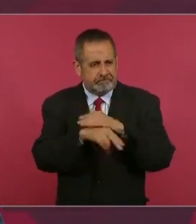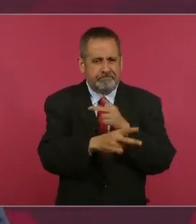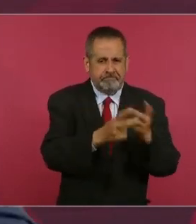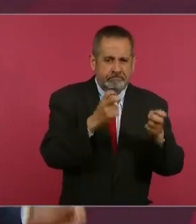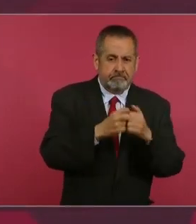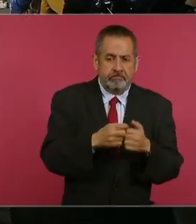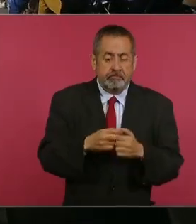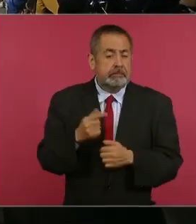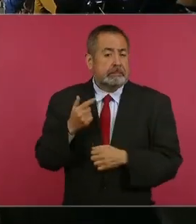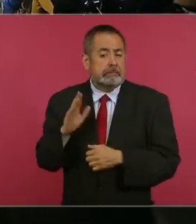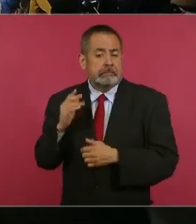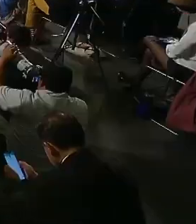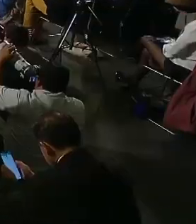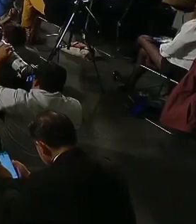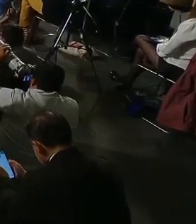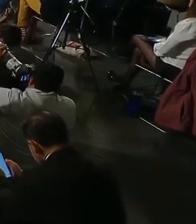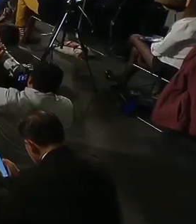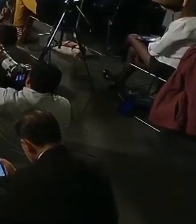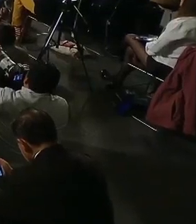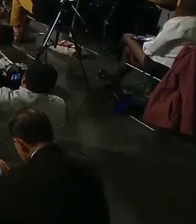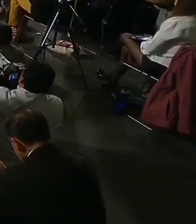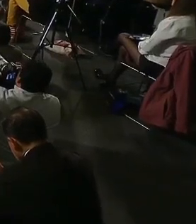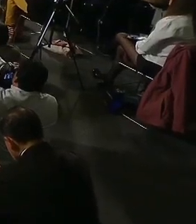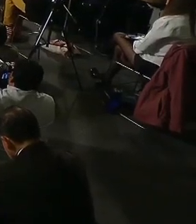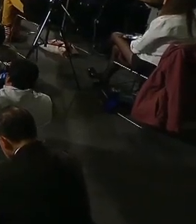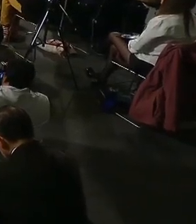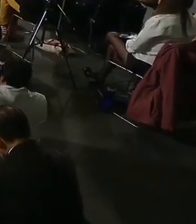estaba llegando